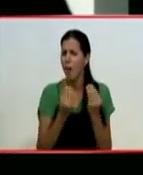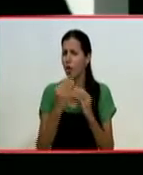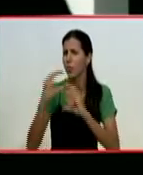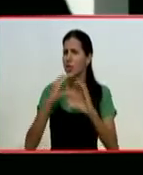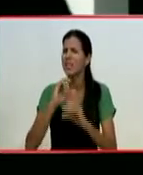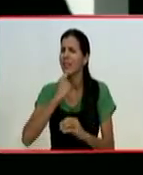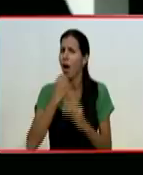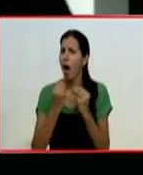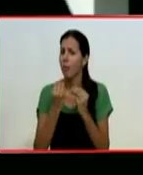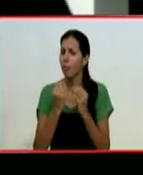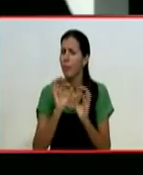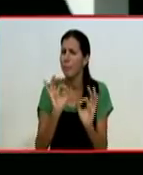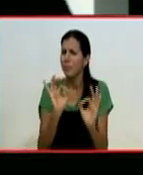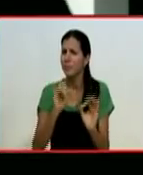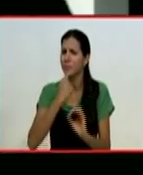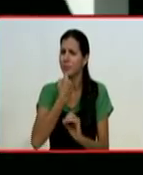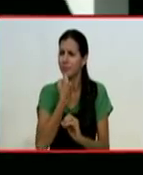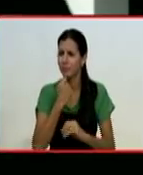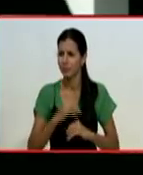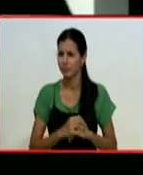para comunicarse? Pero claro,